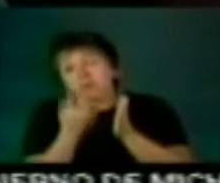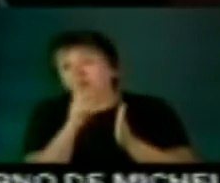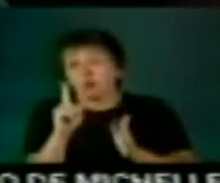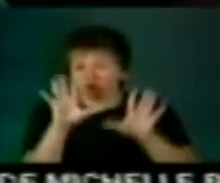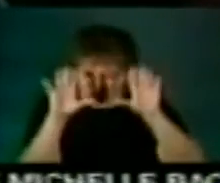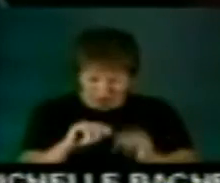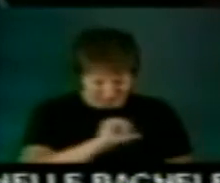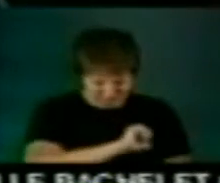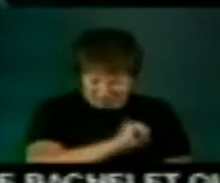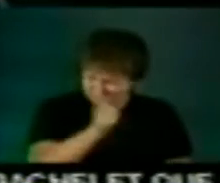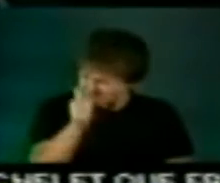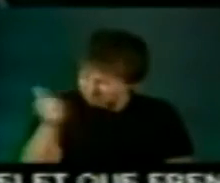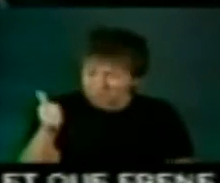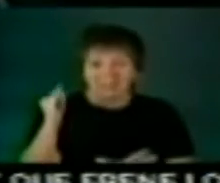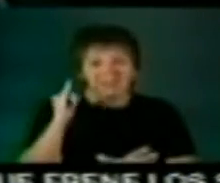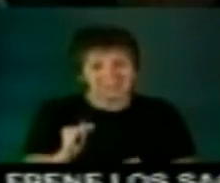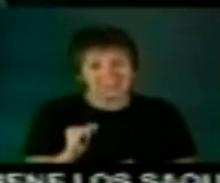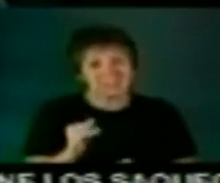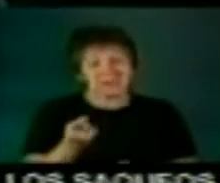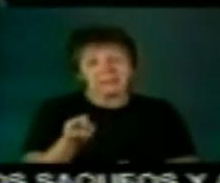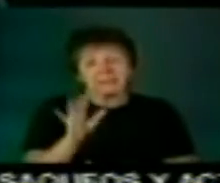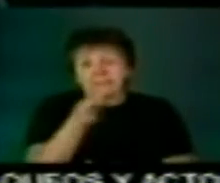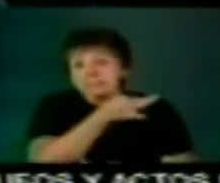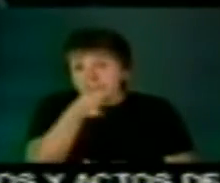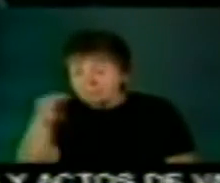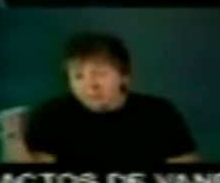Bienvenido el cuestionamiento de viejas certezas.